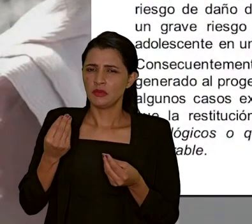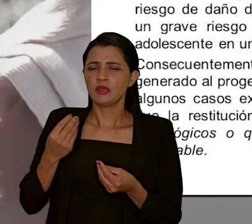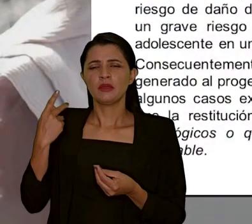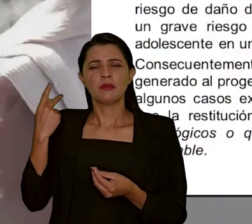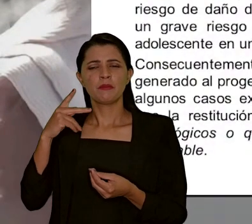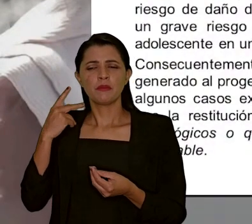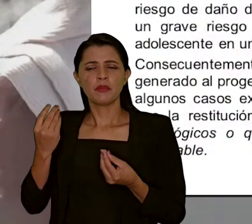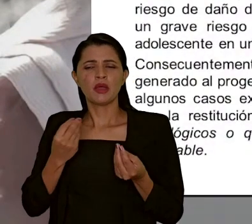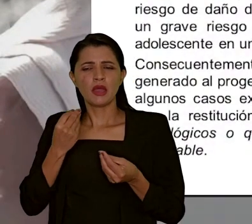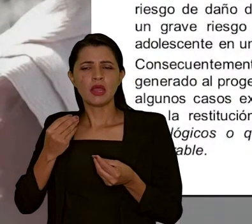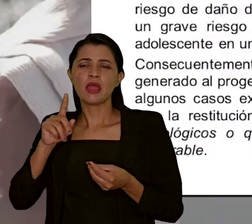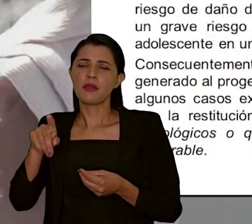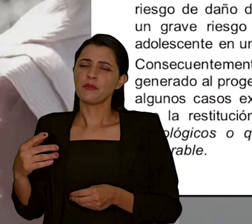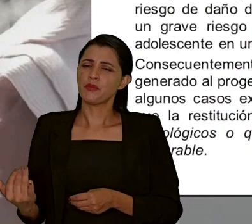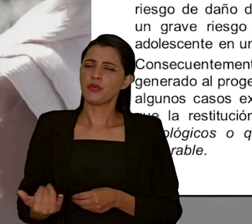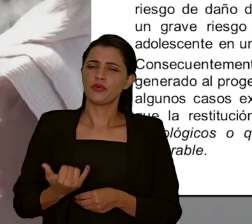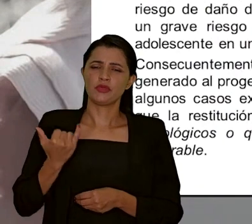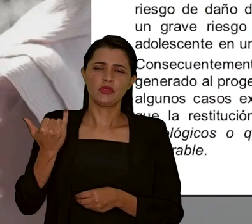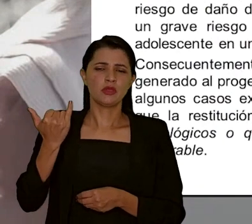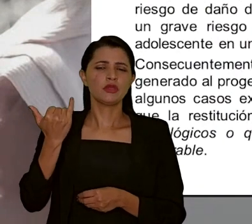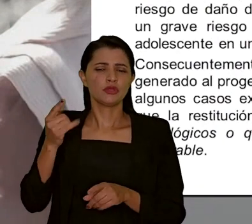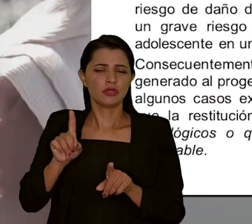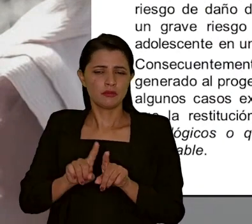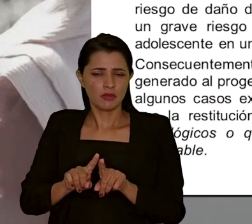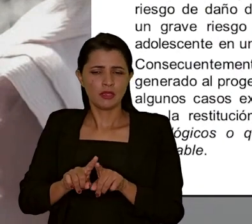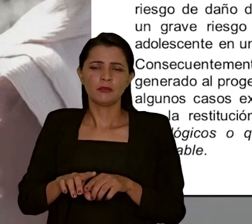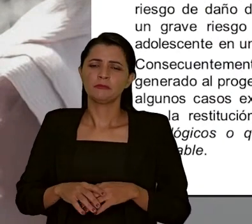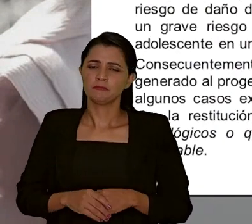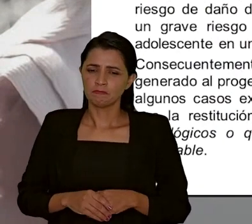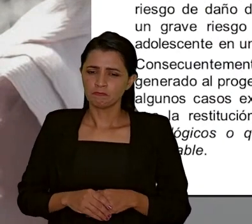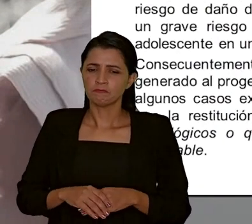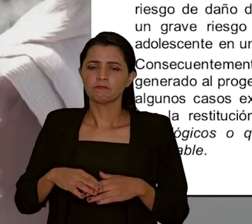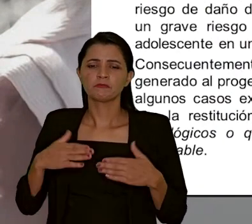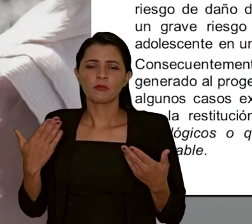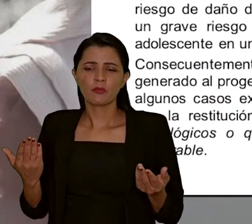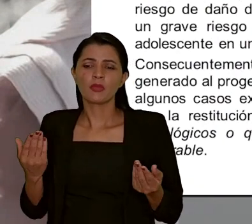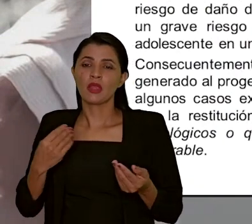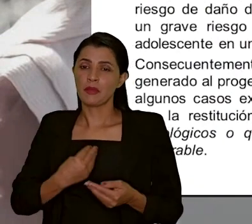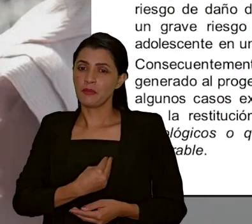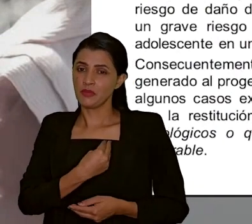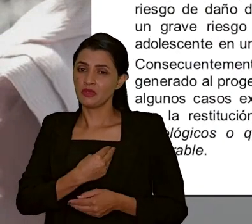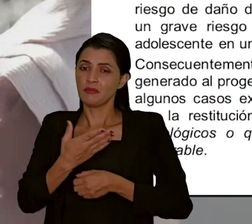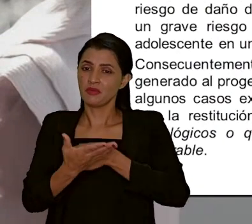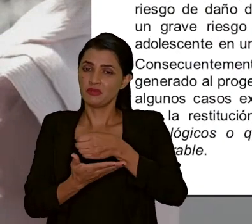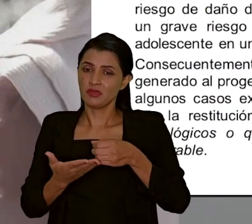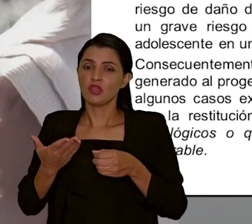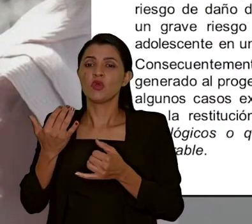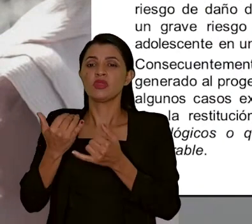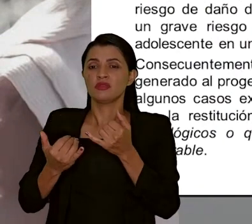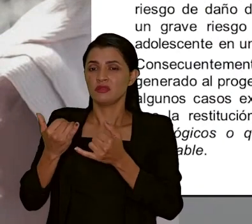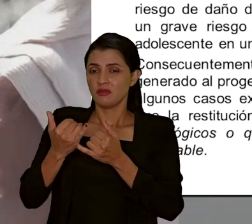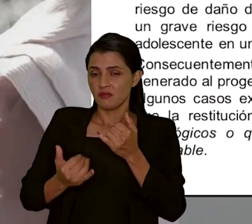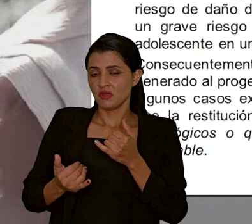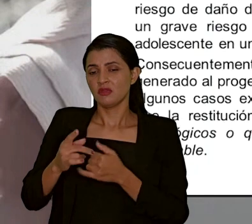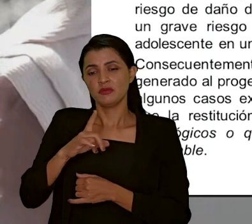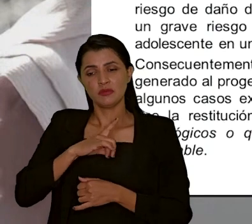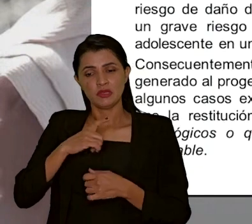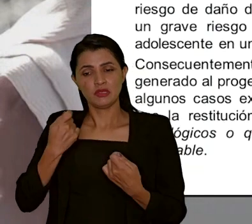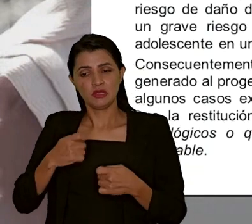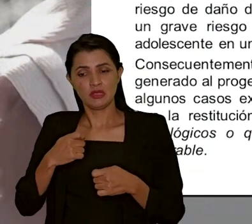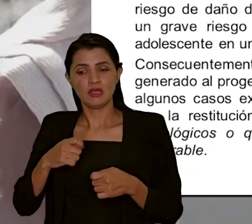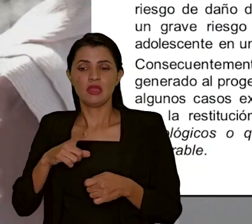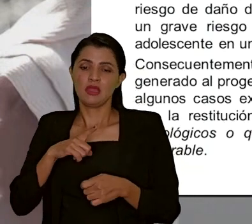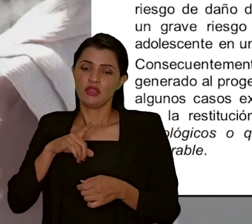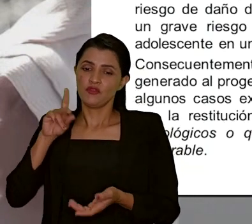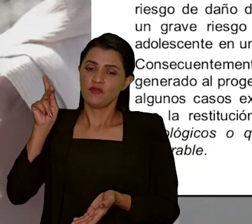muy importante, puesto que tiene presente el principio de celeridad, que tiene que cumplir realmente con lo